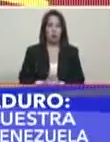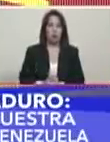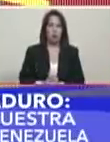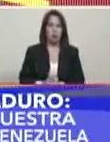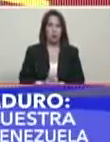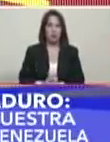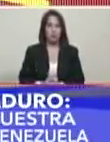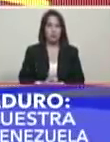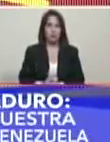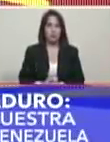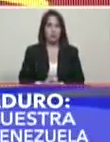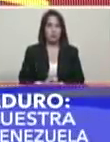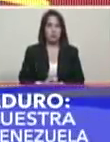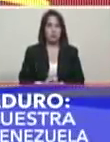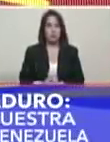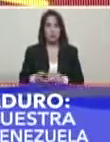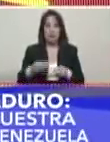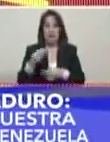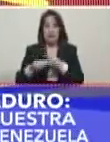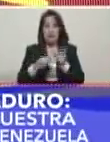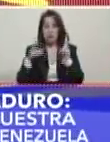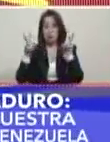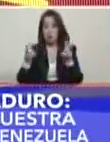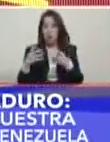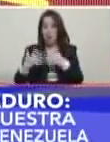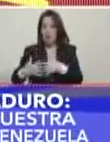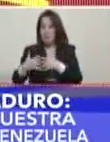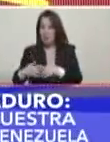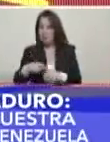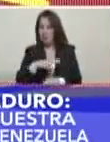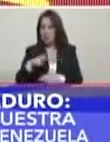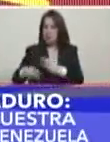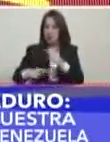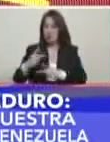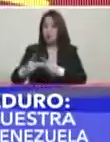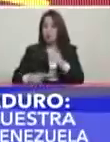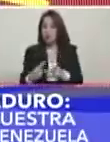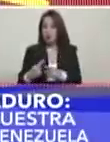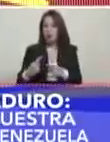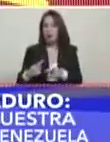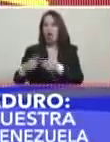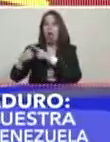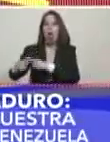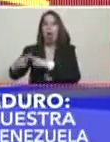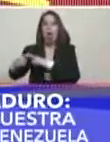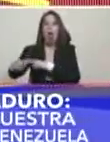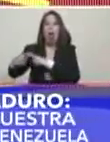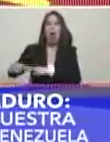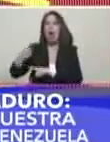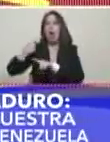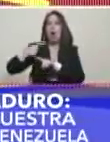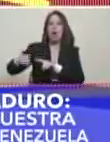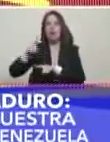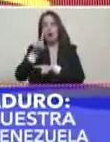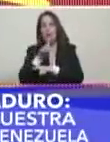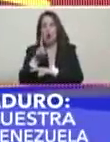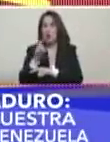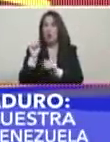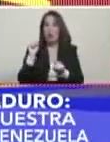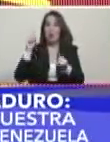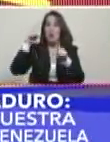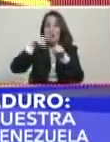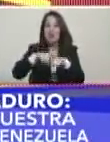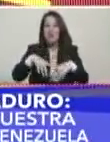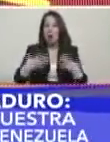creando las nuevas industrias nosotros, sin depender de nadie en el mundo. Es una meta.